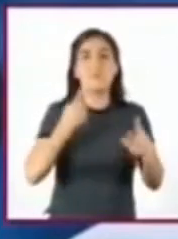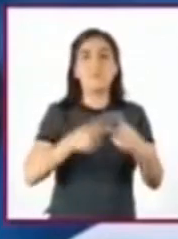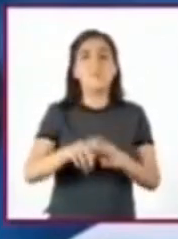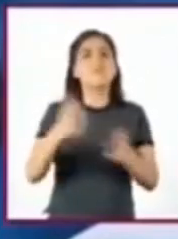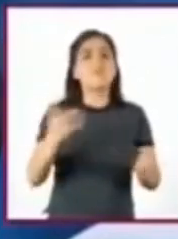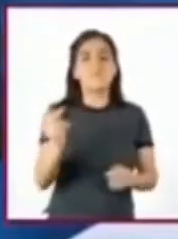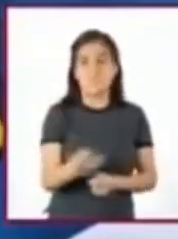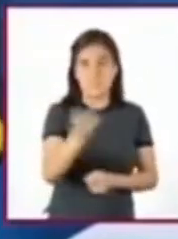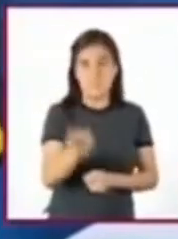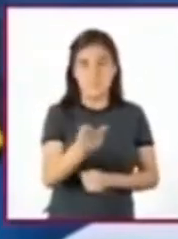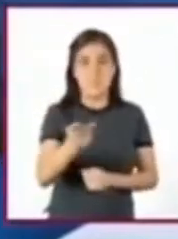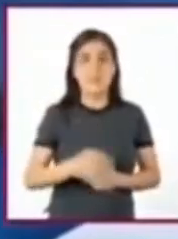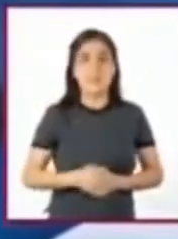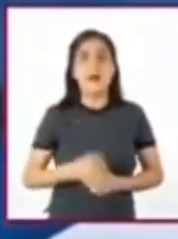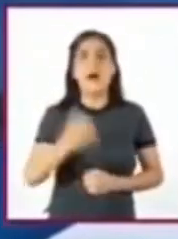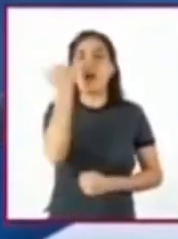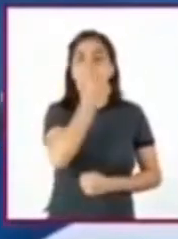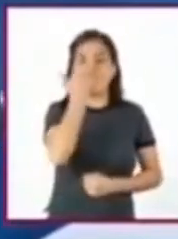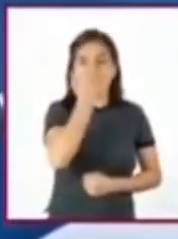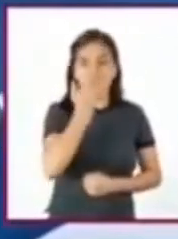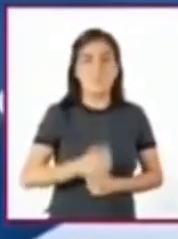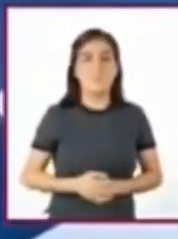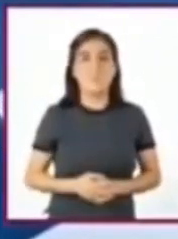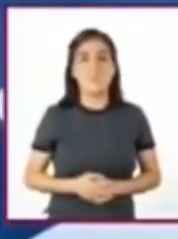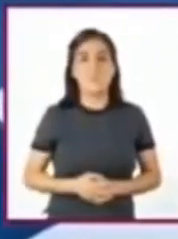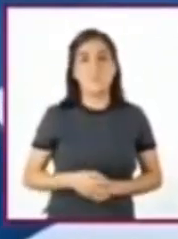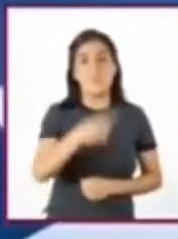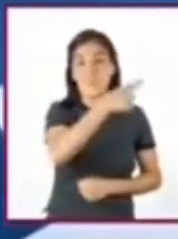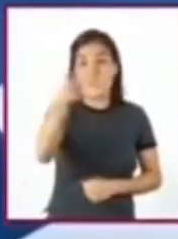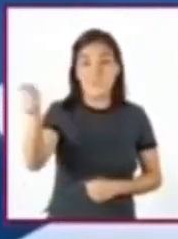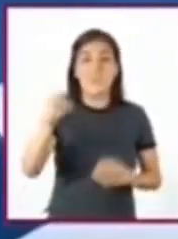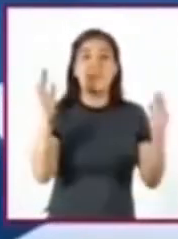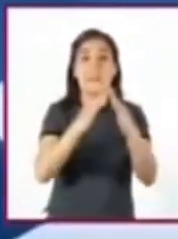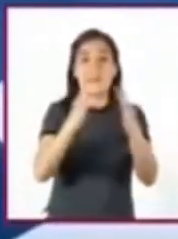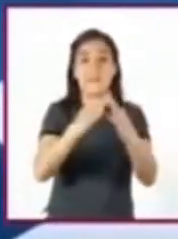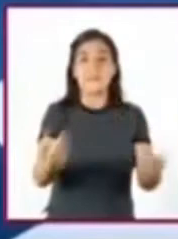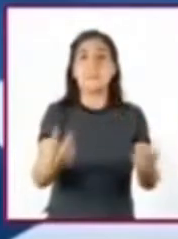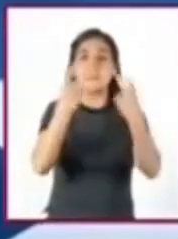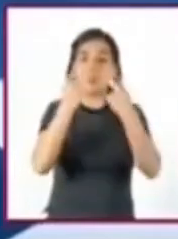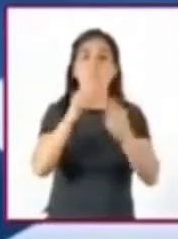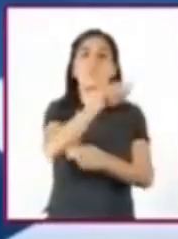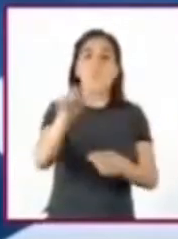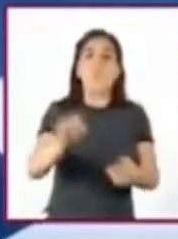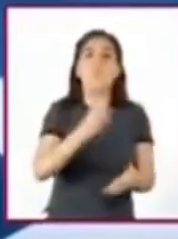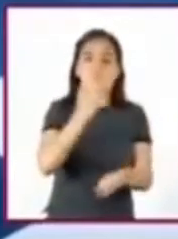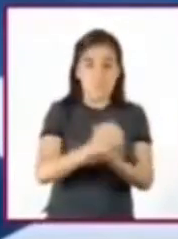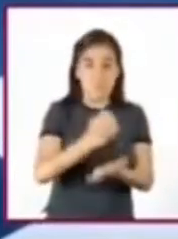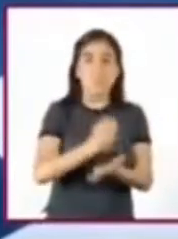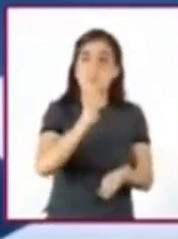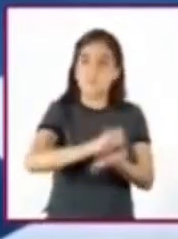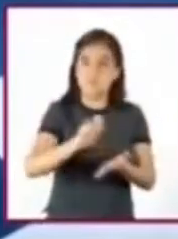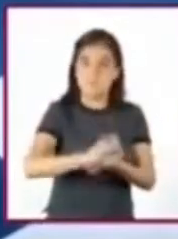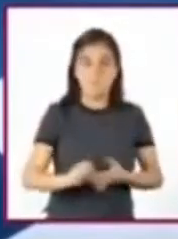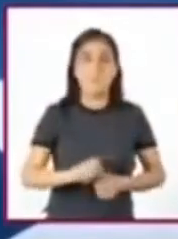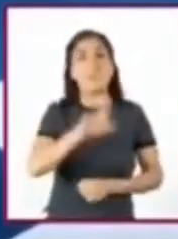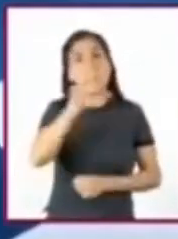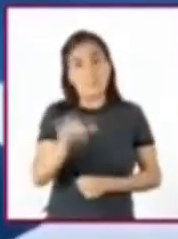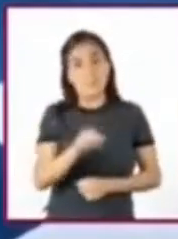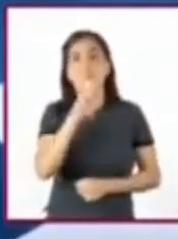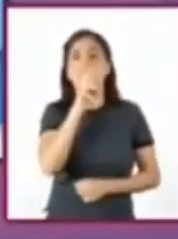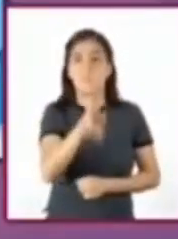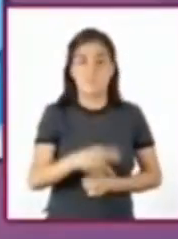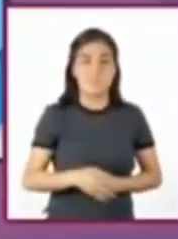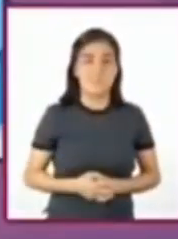unas preguntas. Alumnas y alumnos que nos ven desde casa, anótelas en su cuaderno y traten de responderlas. Las preguntas